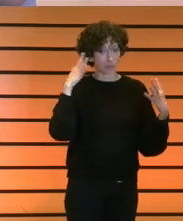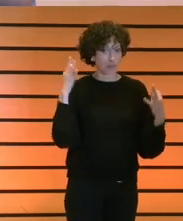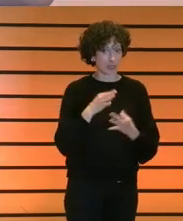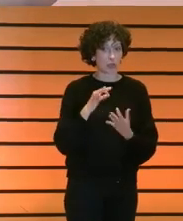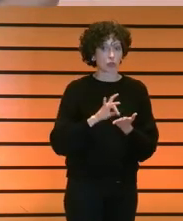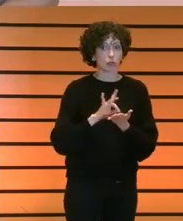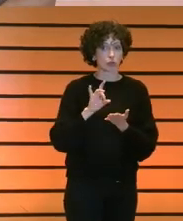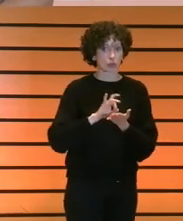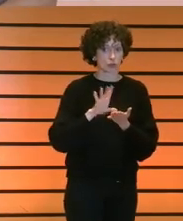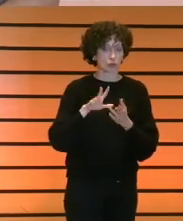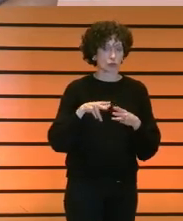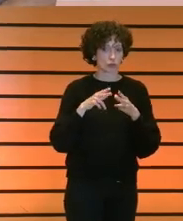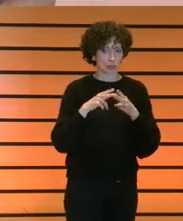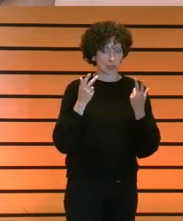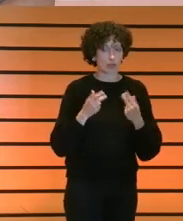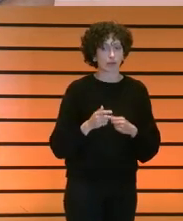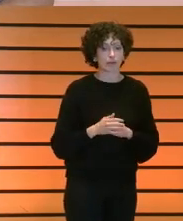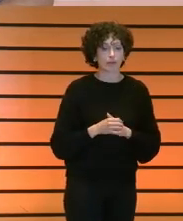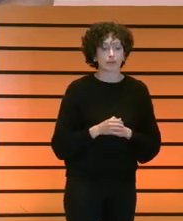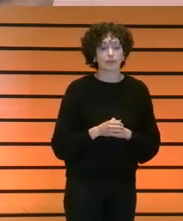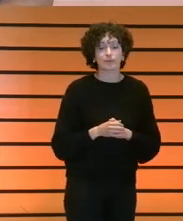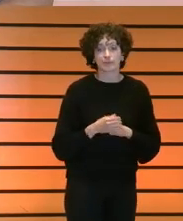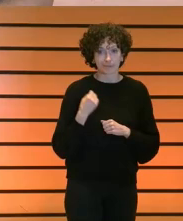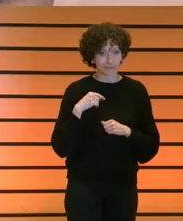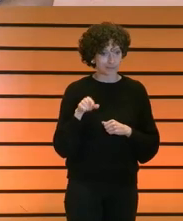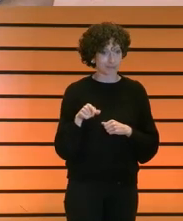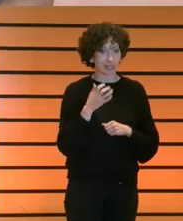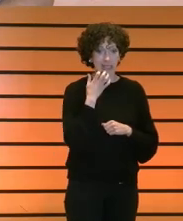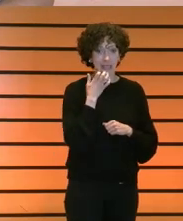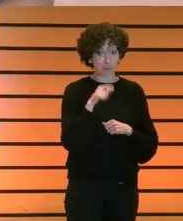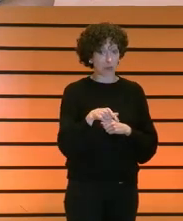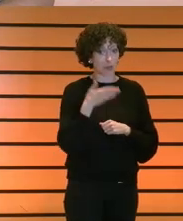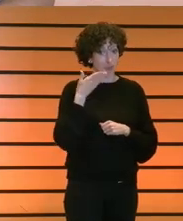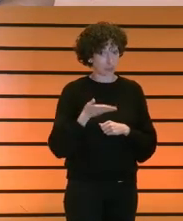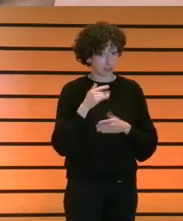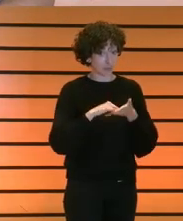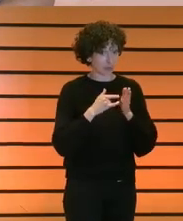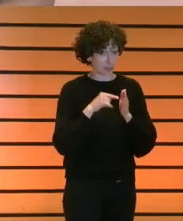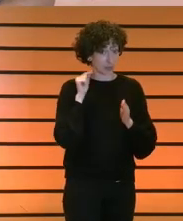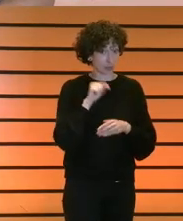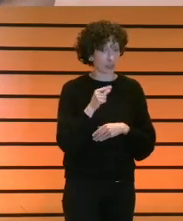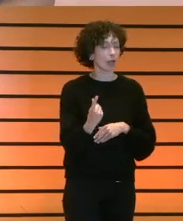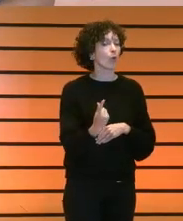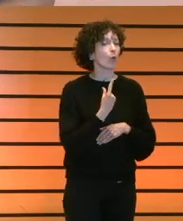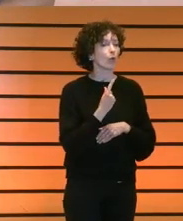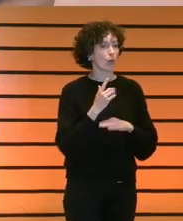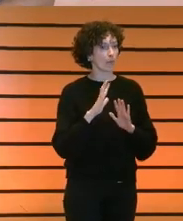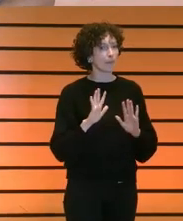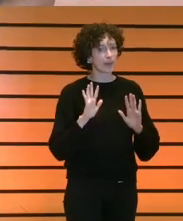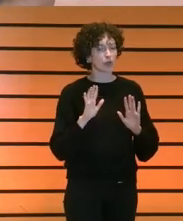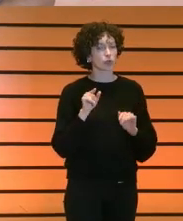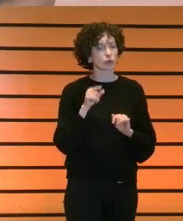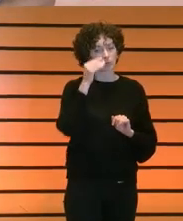de exclusión social. Este es uno de los ejemplos clave de este proyecto, pero ¿crees que